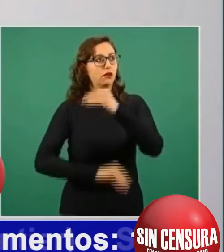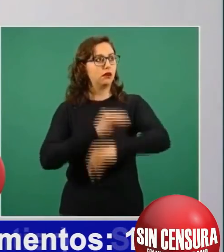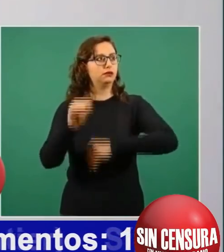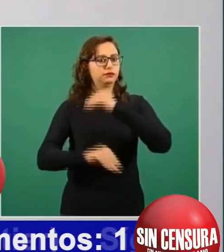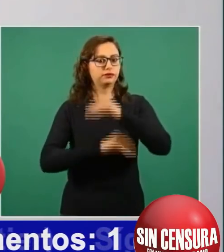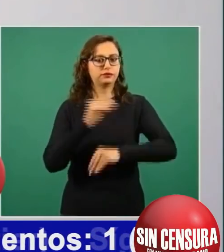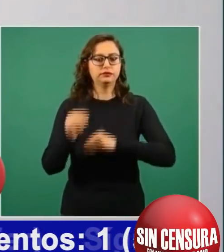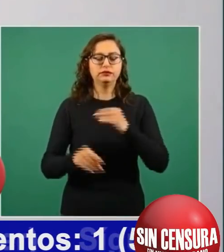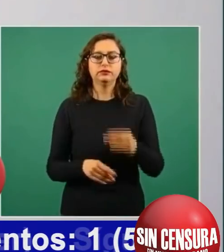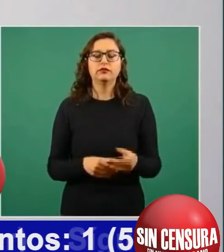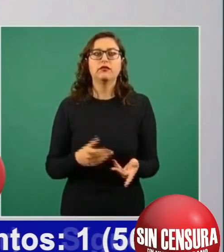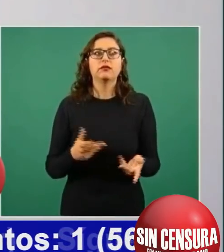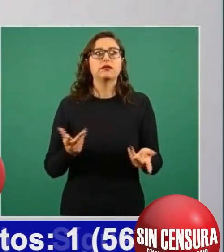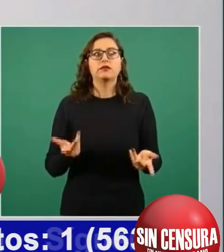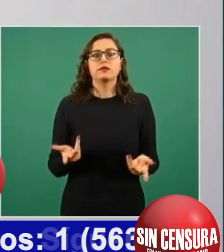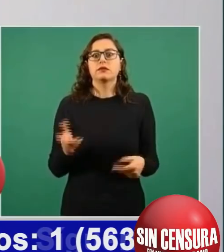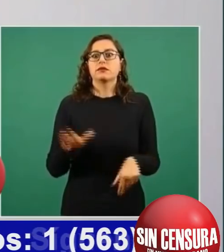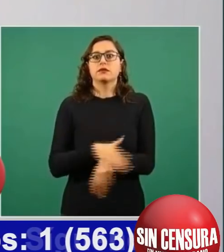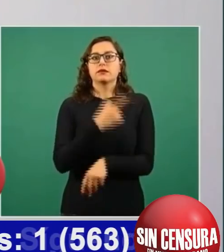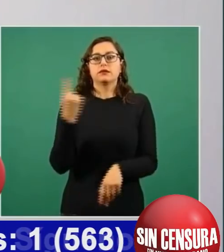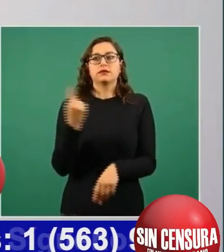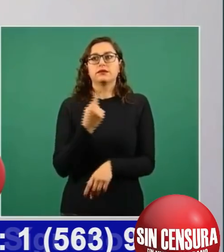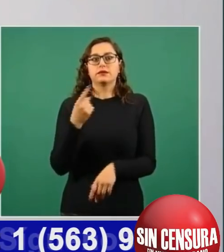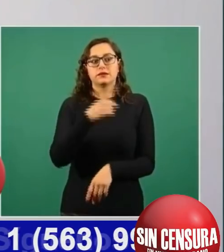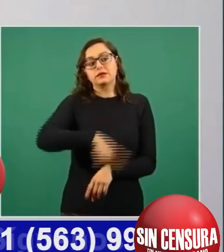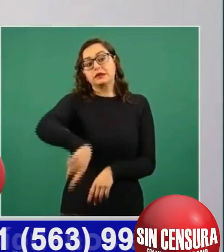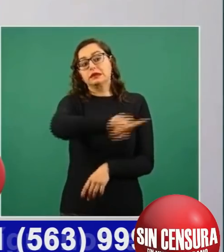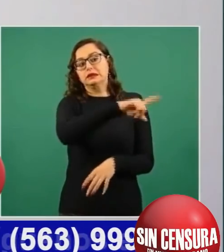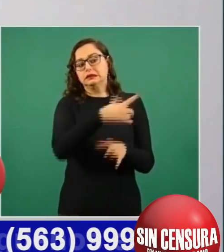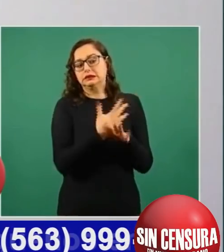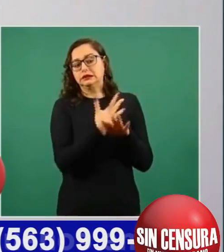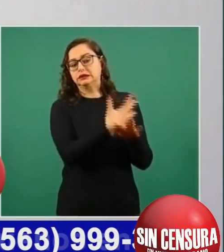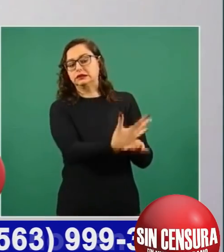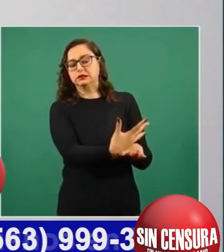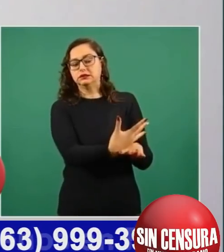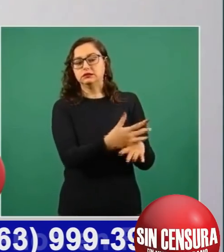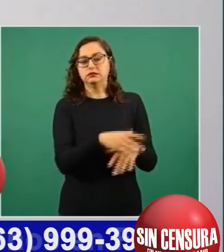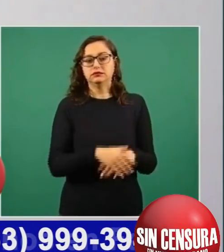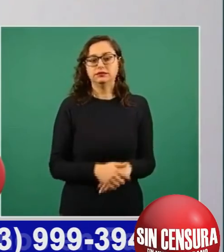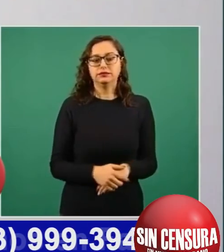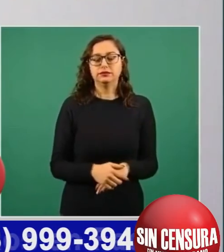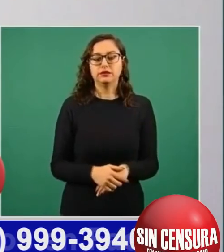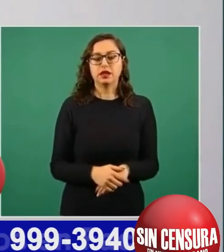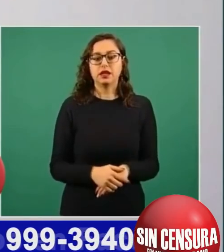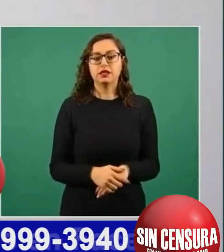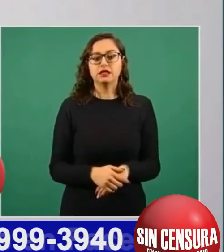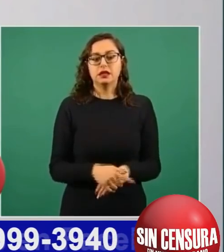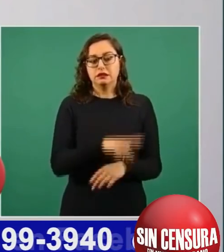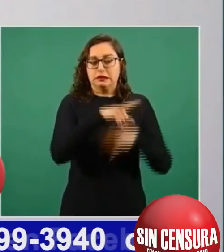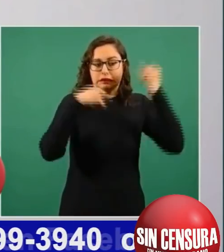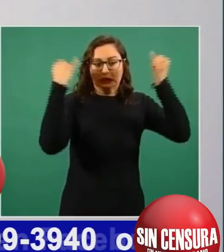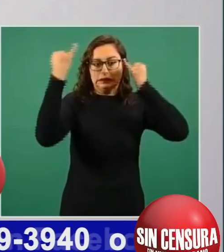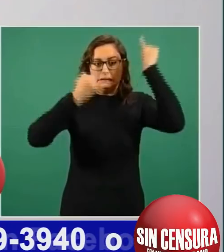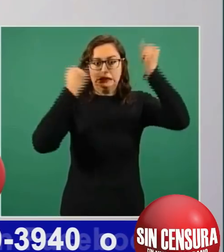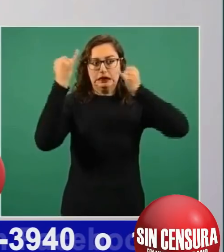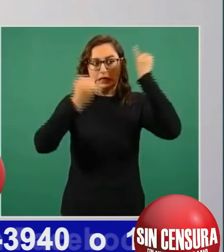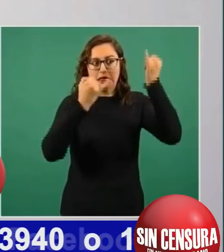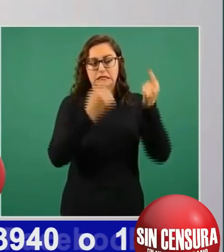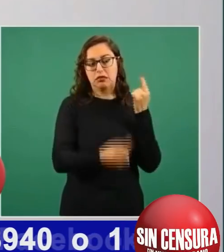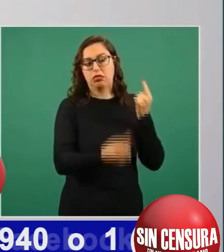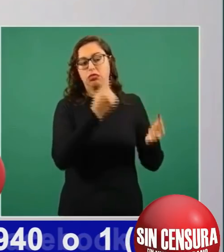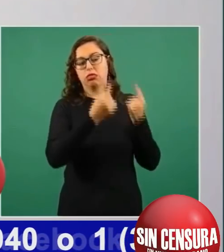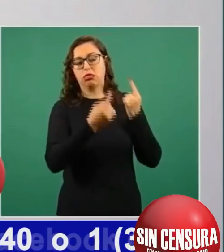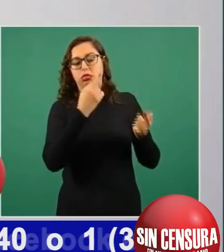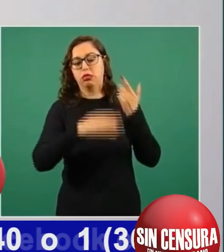que yo estaba planteando incluso